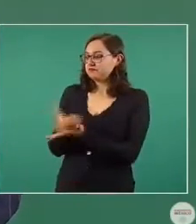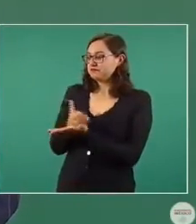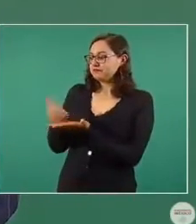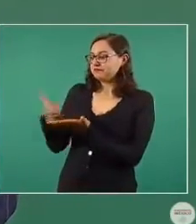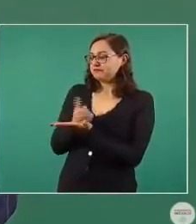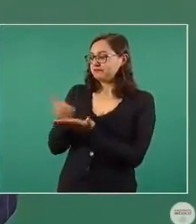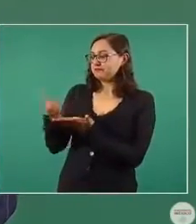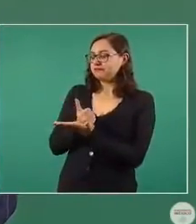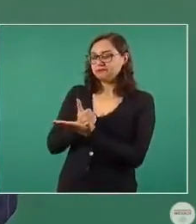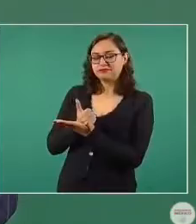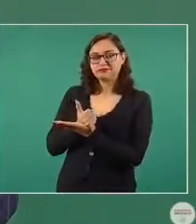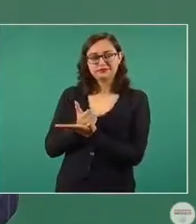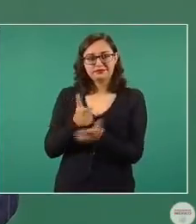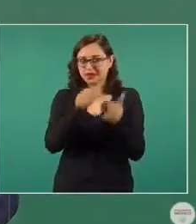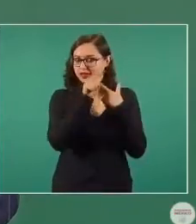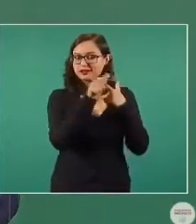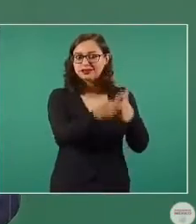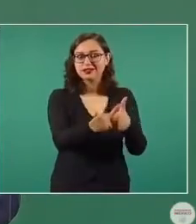5,000 millones,